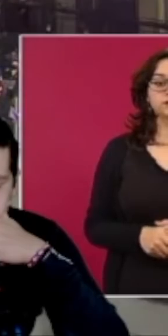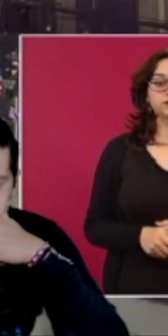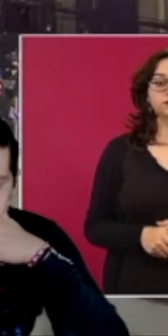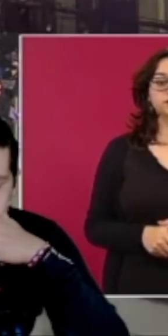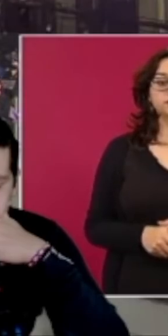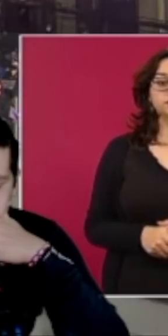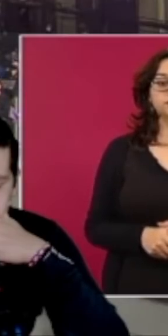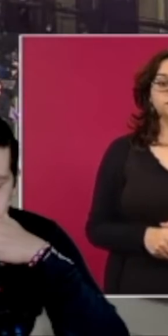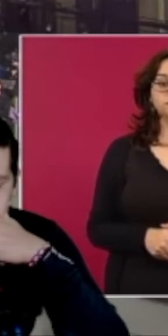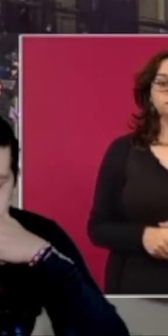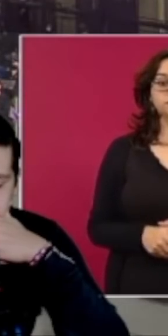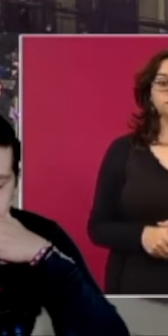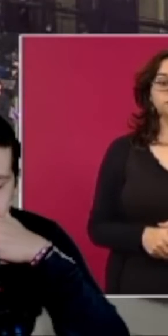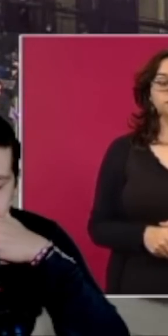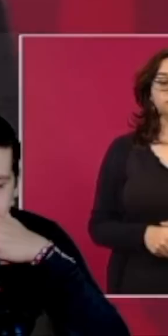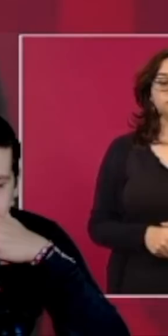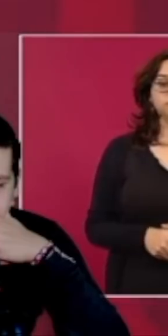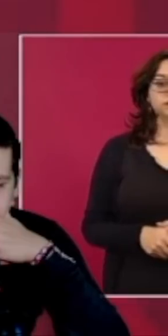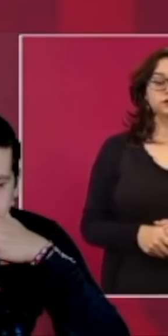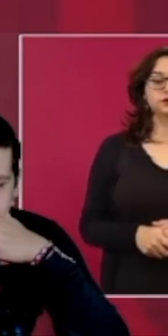No, porque